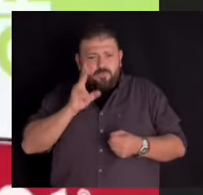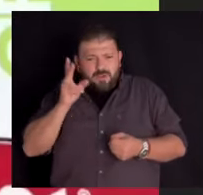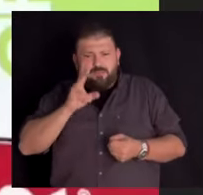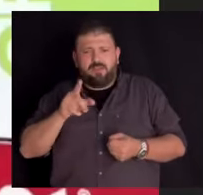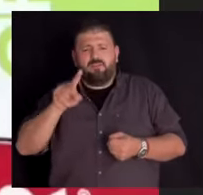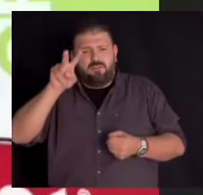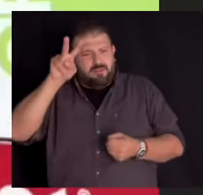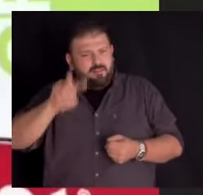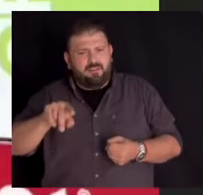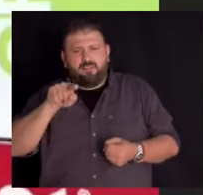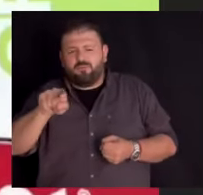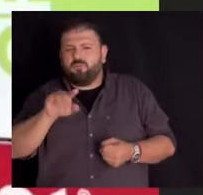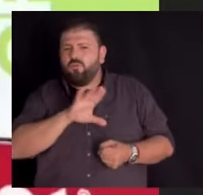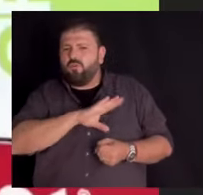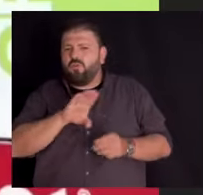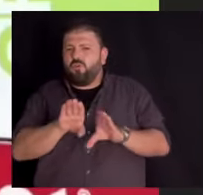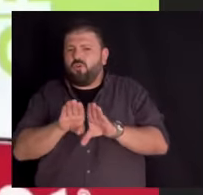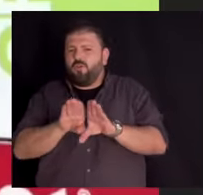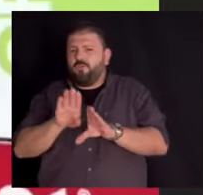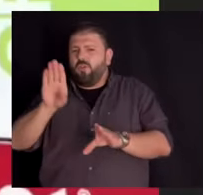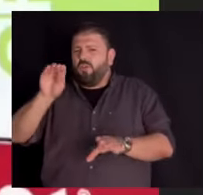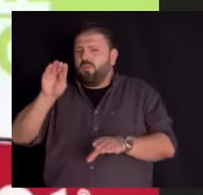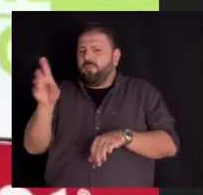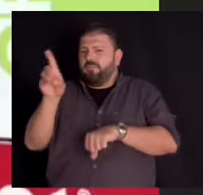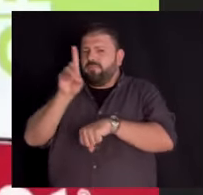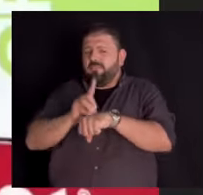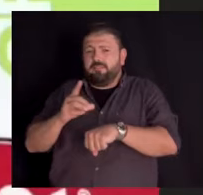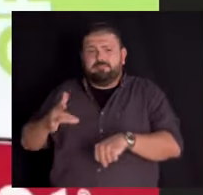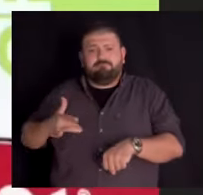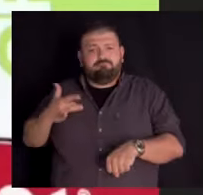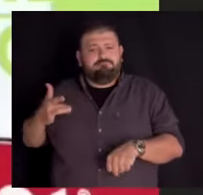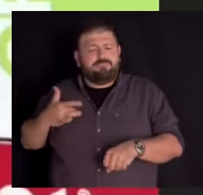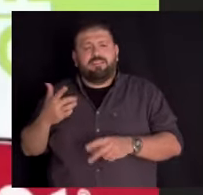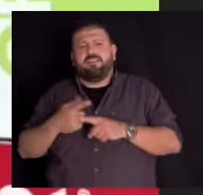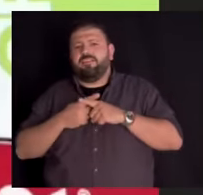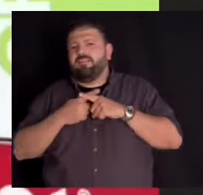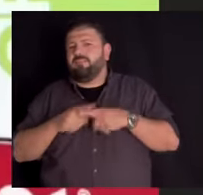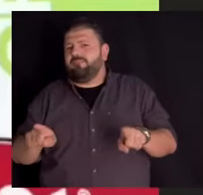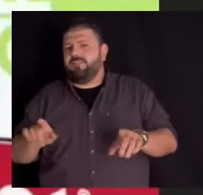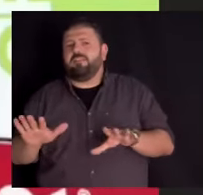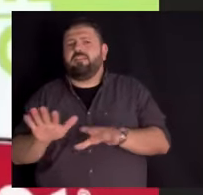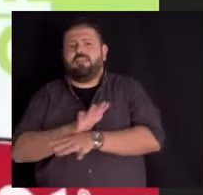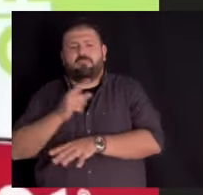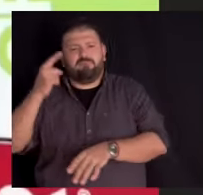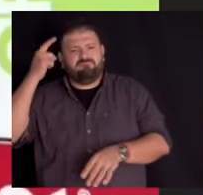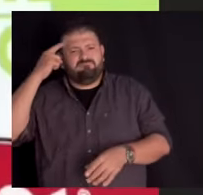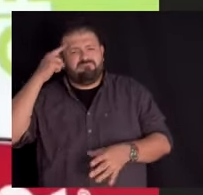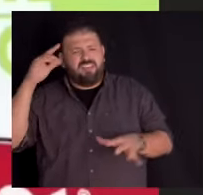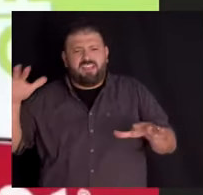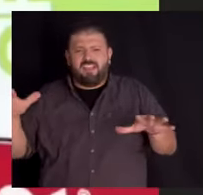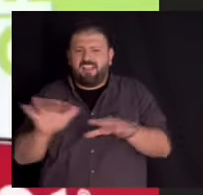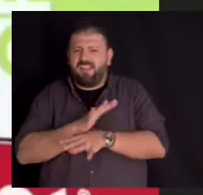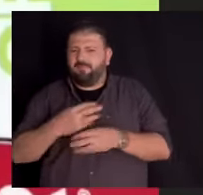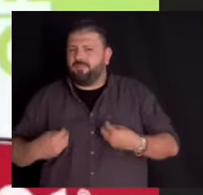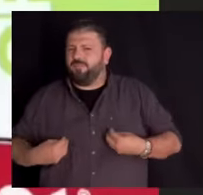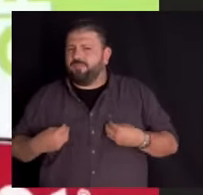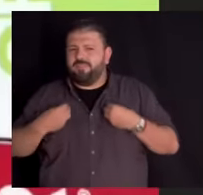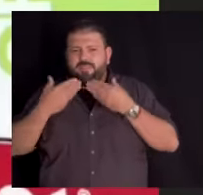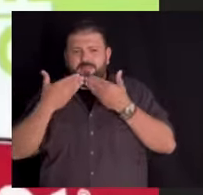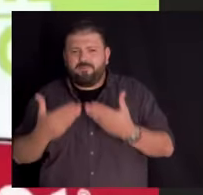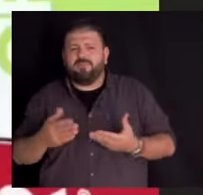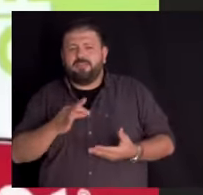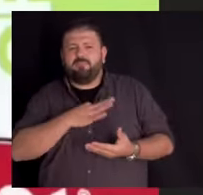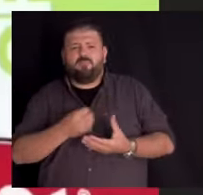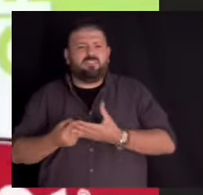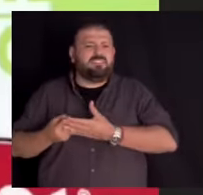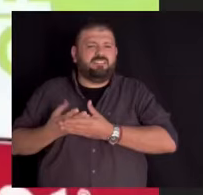van a ver cómo en un plan de 90 días, de tomar durante 90 días estos productos y con una mentalidad positiva decir, voy a salir a ayudar al